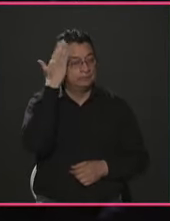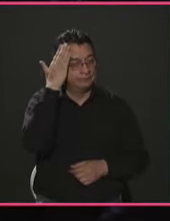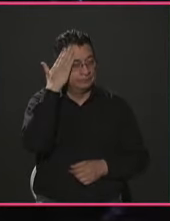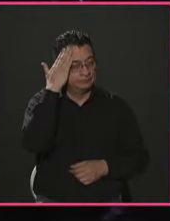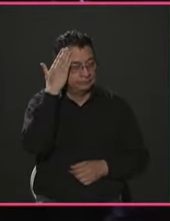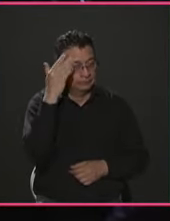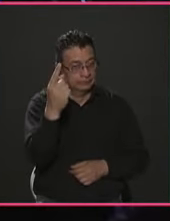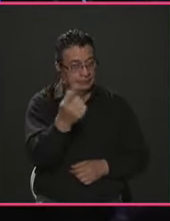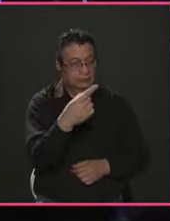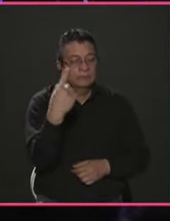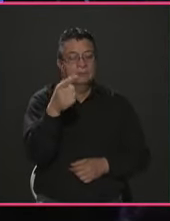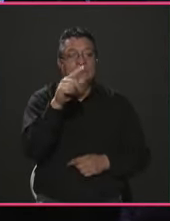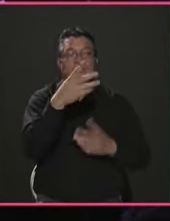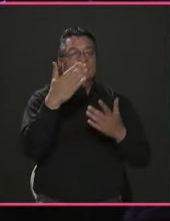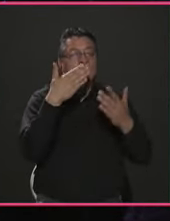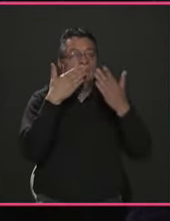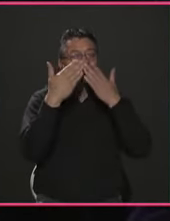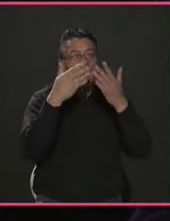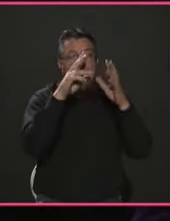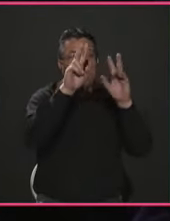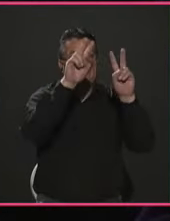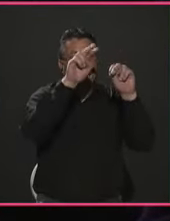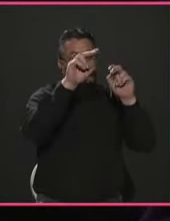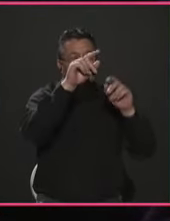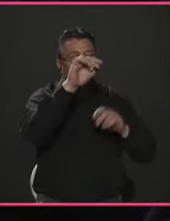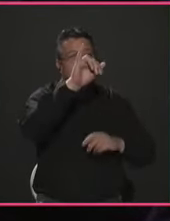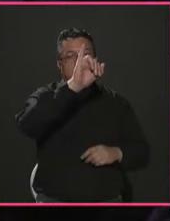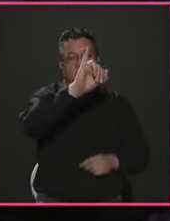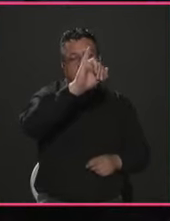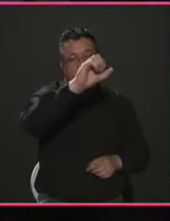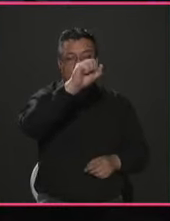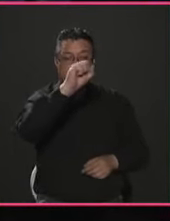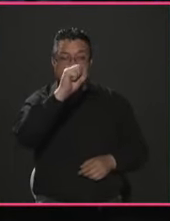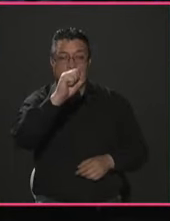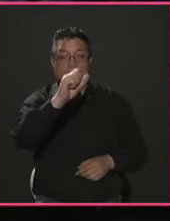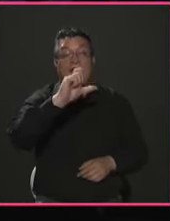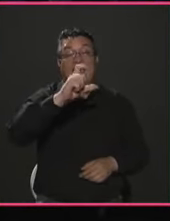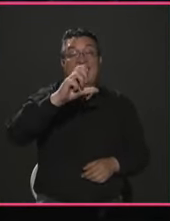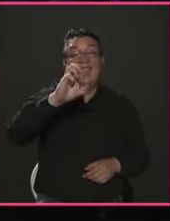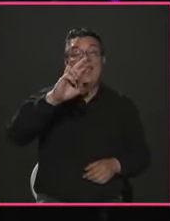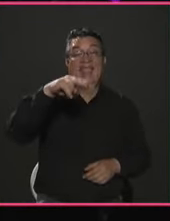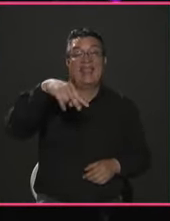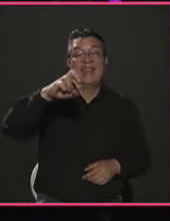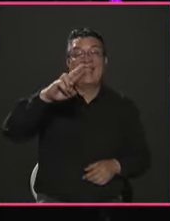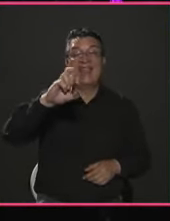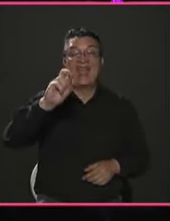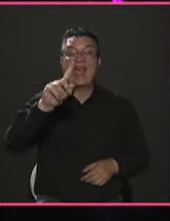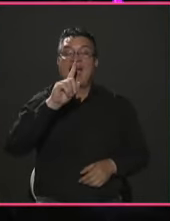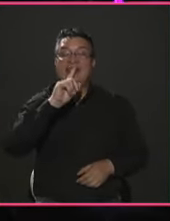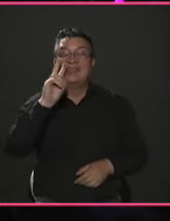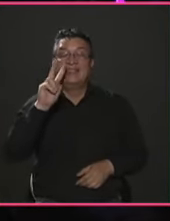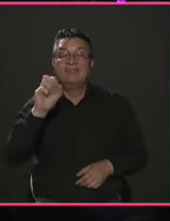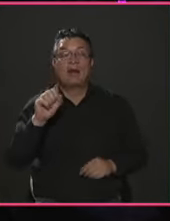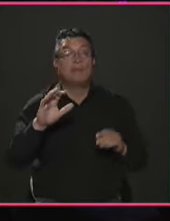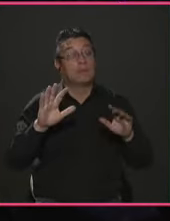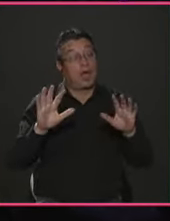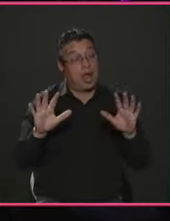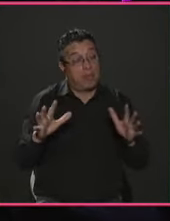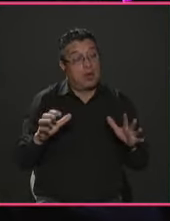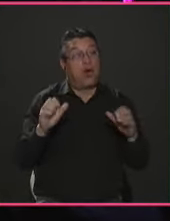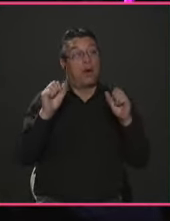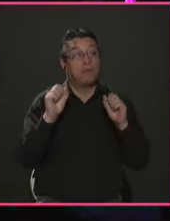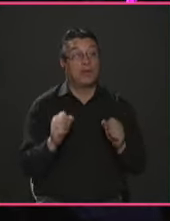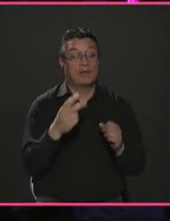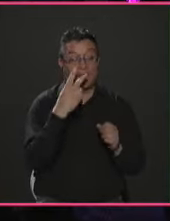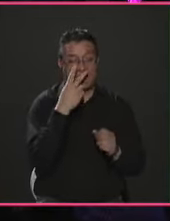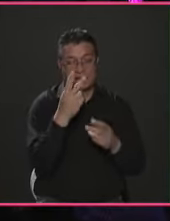recordar que cuando estamos hablando Inteligencia artificial generativa no es probable que es probable que veamos